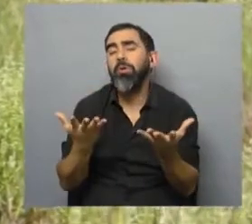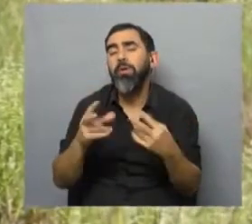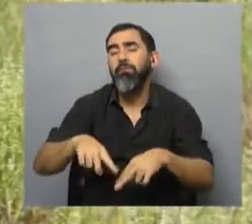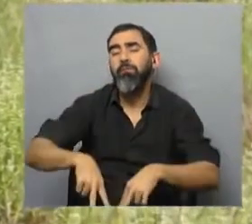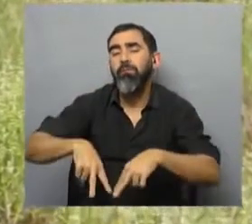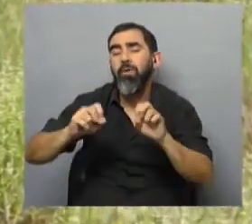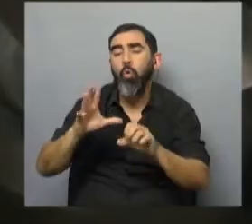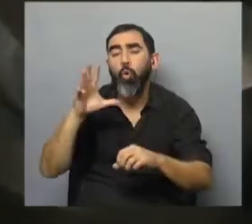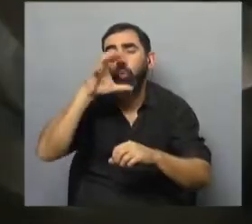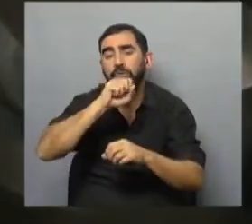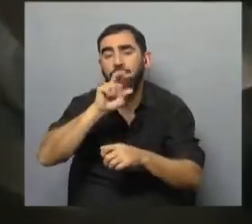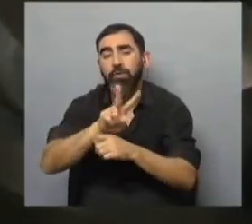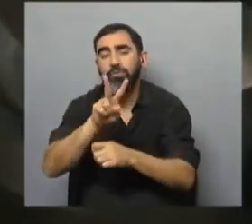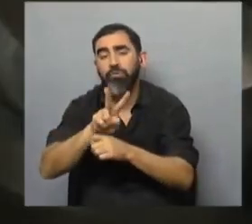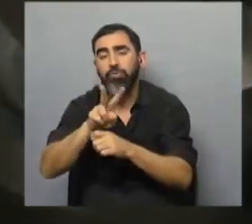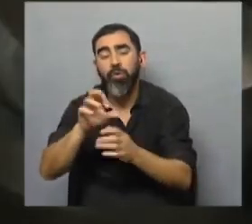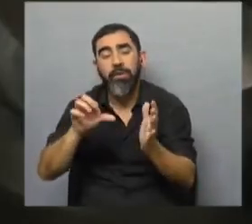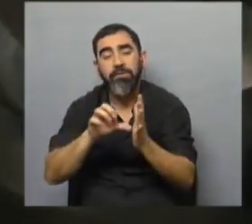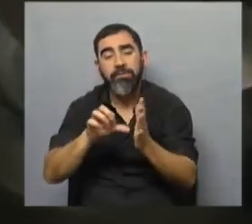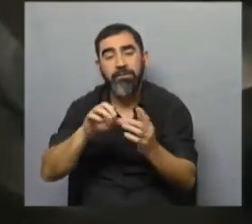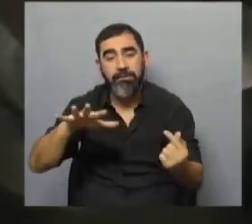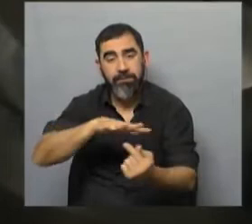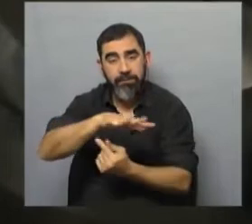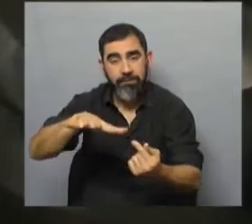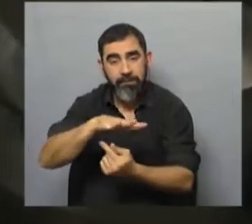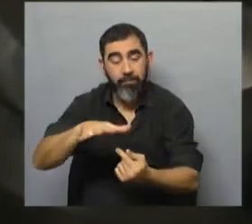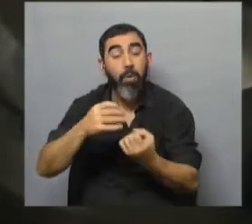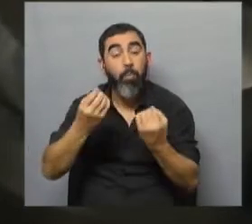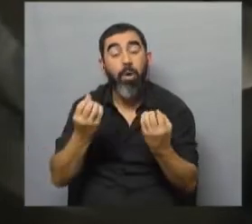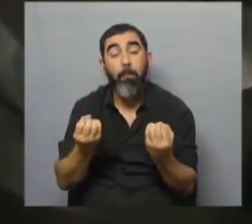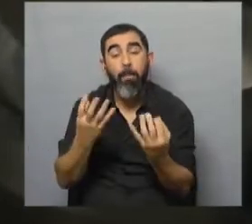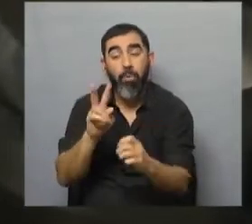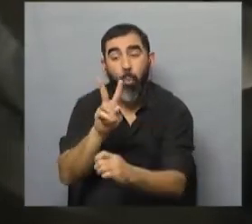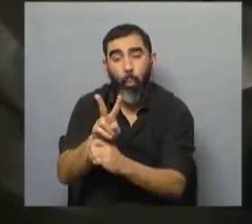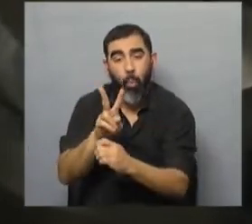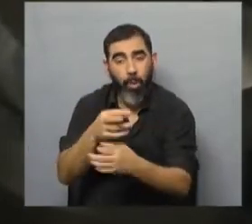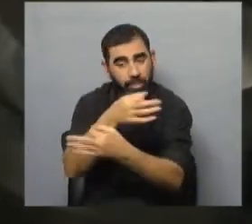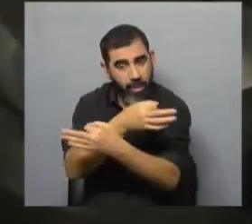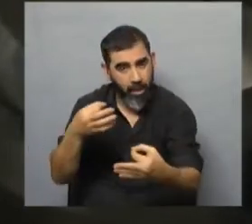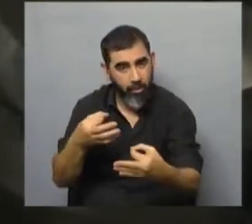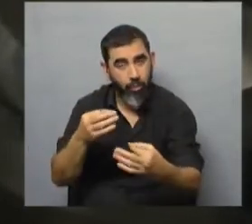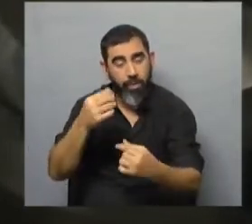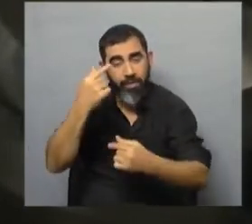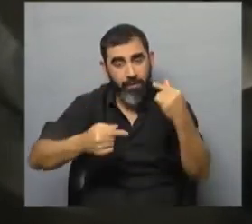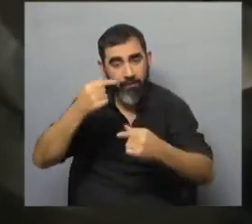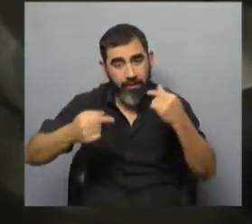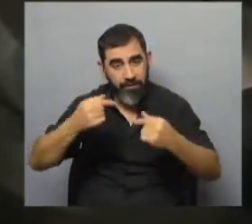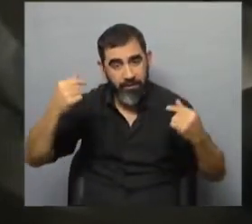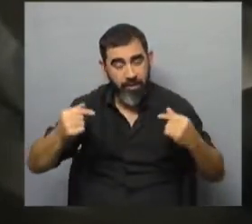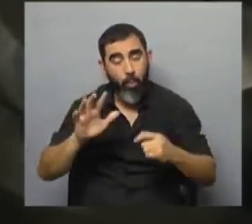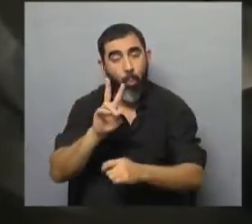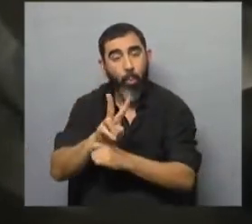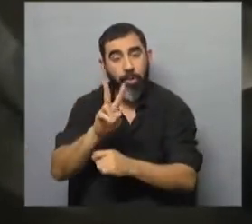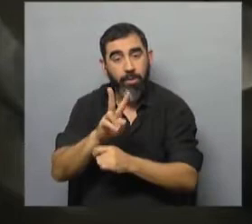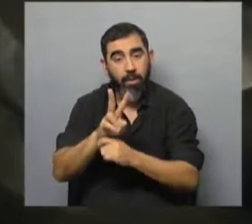la conservación y la restauración de los ecosistemas? Bueno, porque un pastizal bien cuidado, con su biodiversidad bien